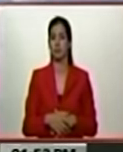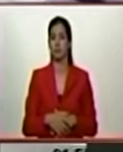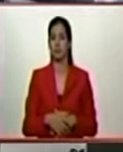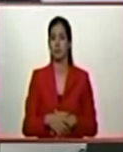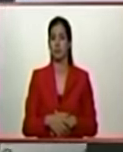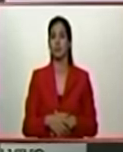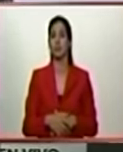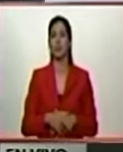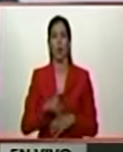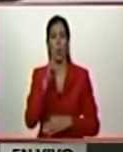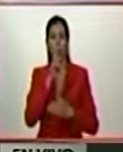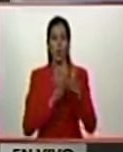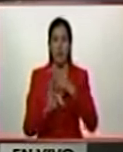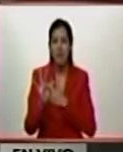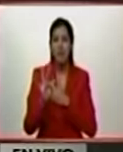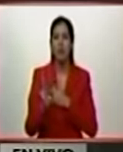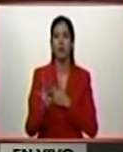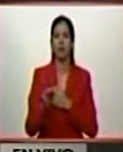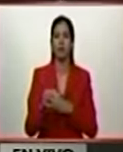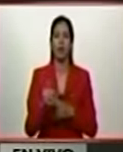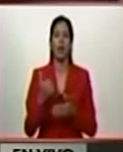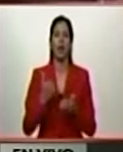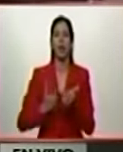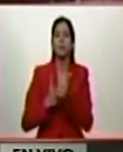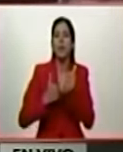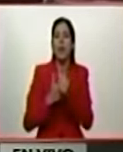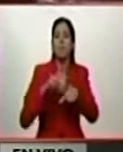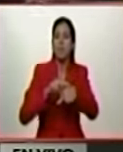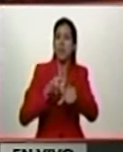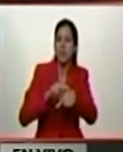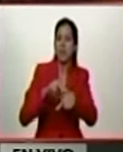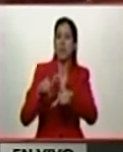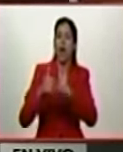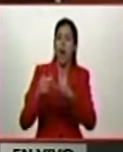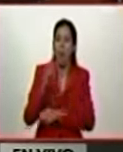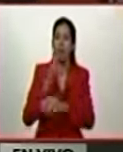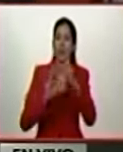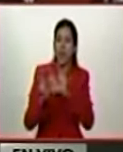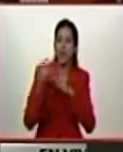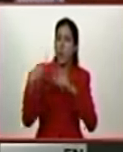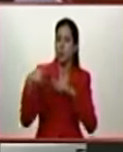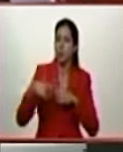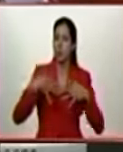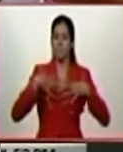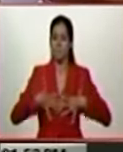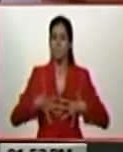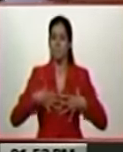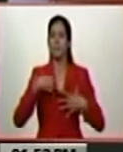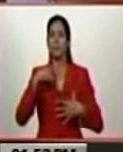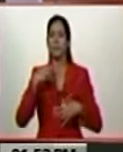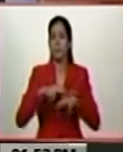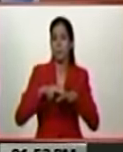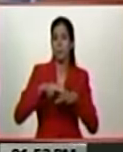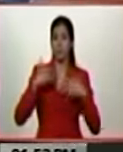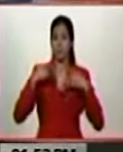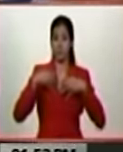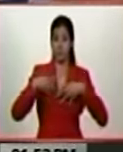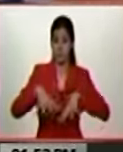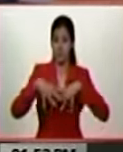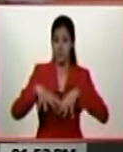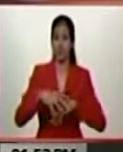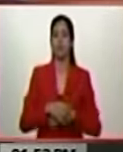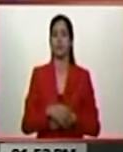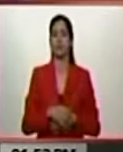de la UNEFA, de la Milicia Nacional Bolivariana, que se suman al esfuerzo porque cada día los habitantes de nuestro